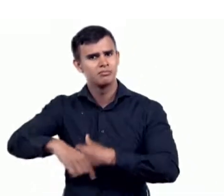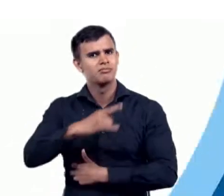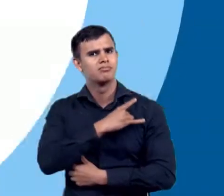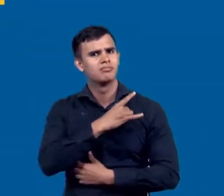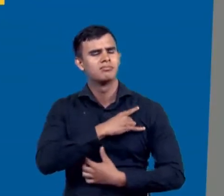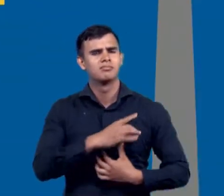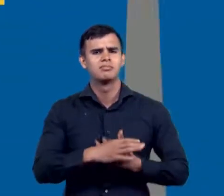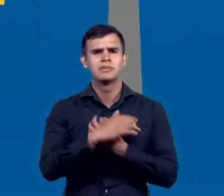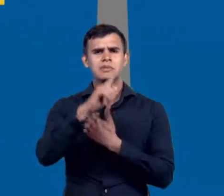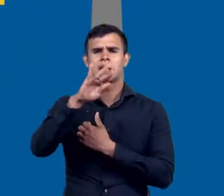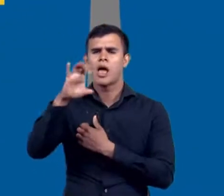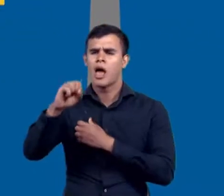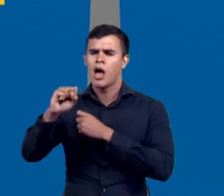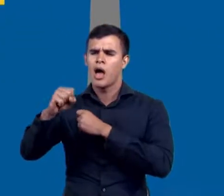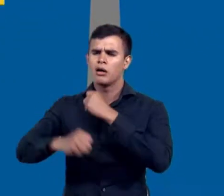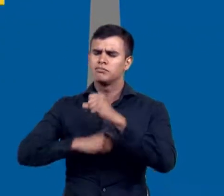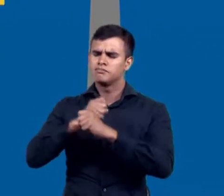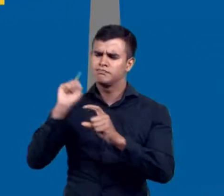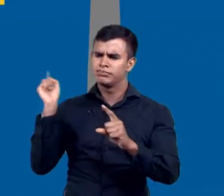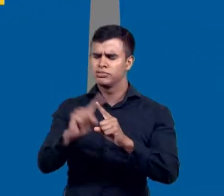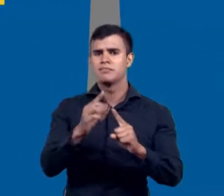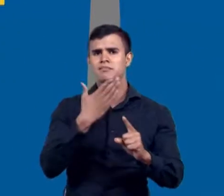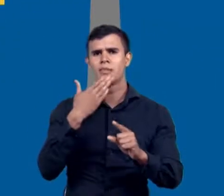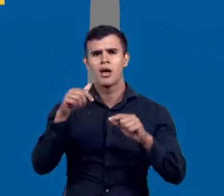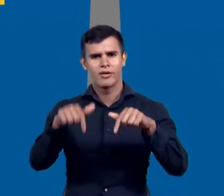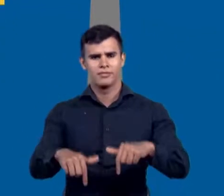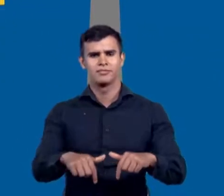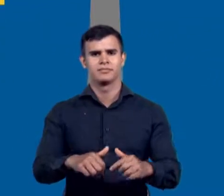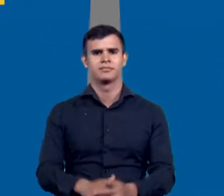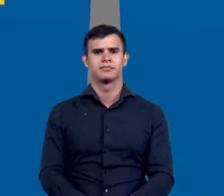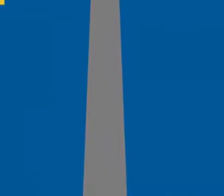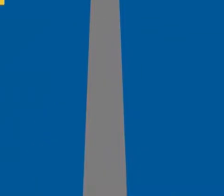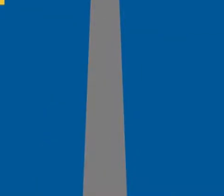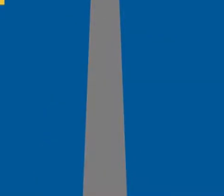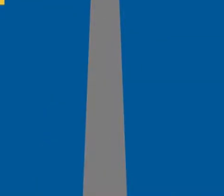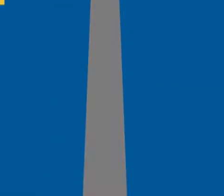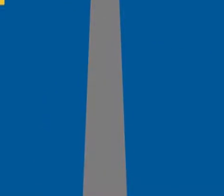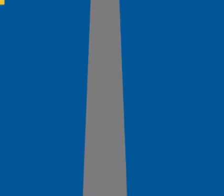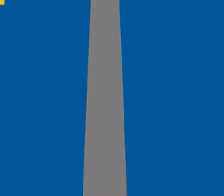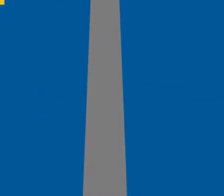organización. USC, 60 años siendo los mejores.